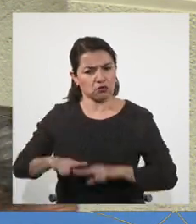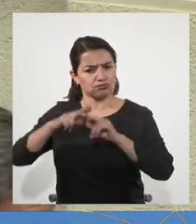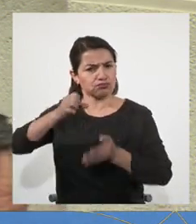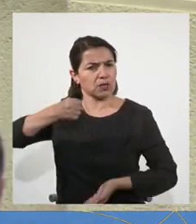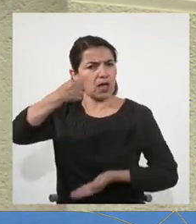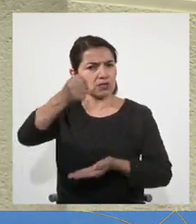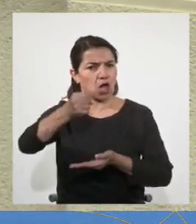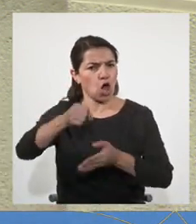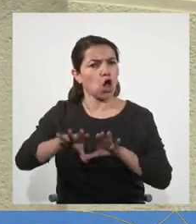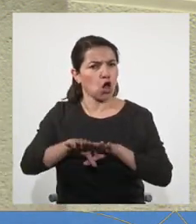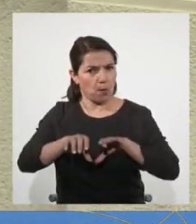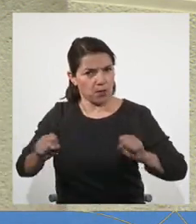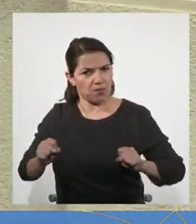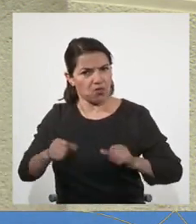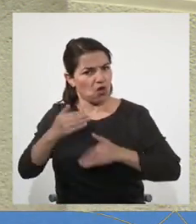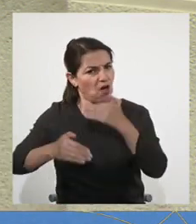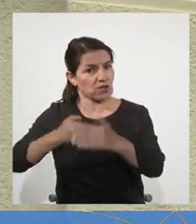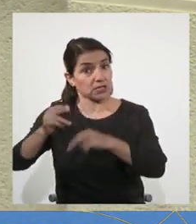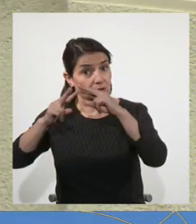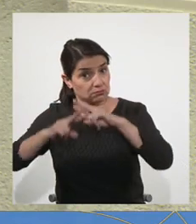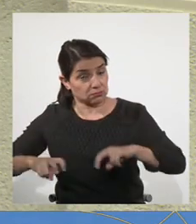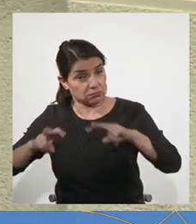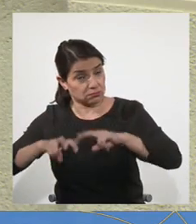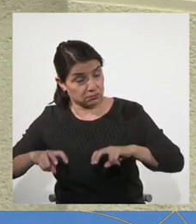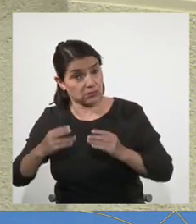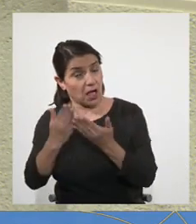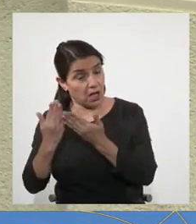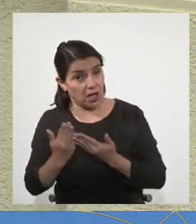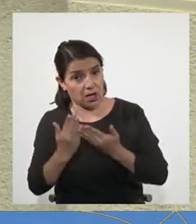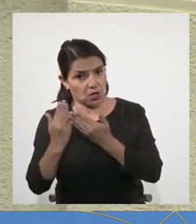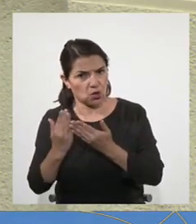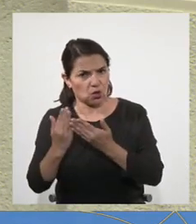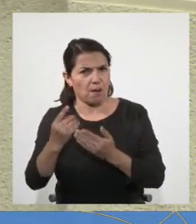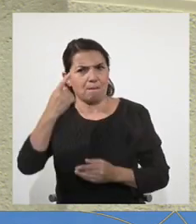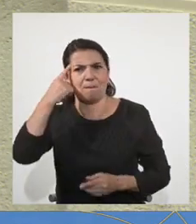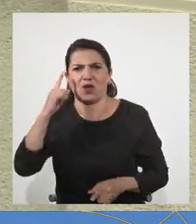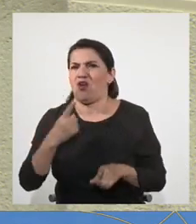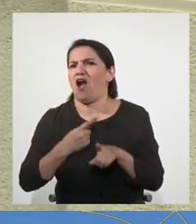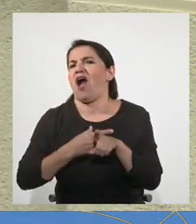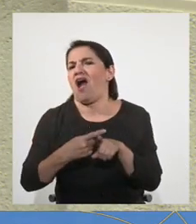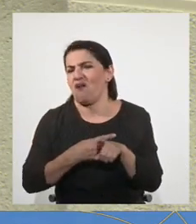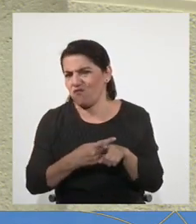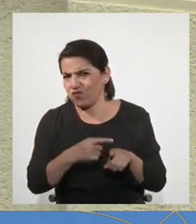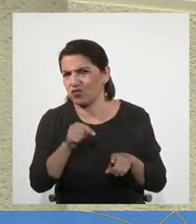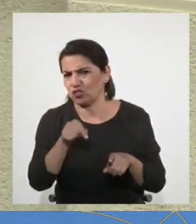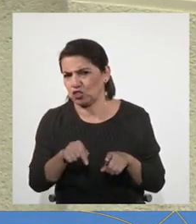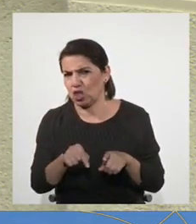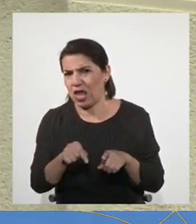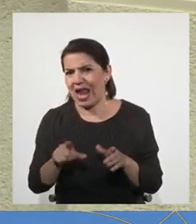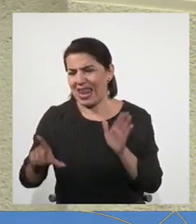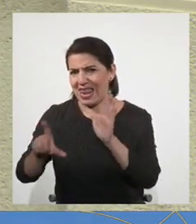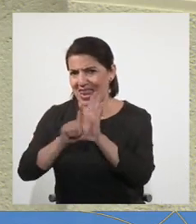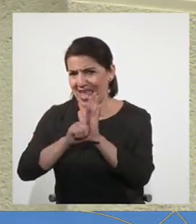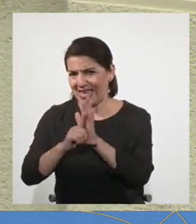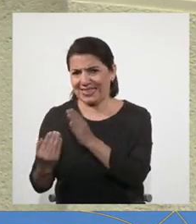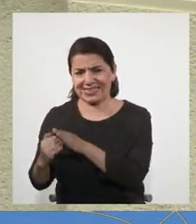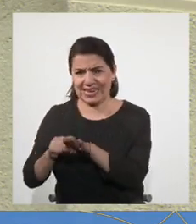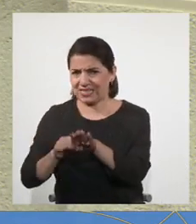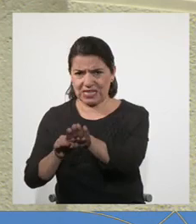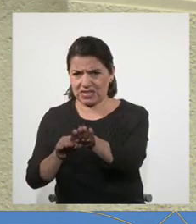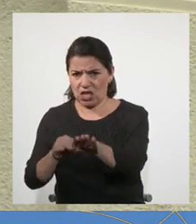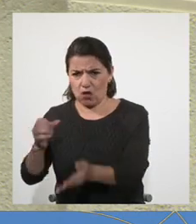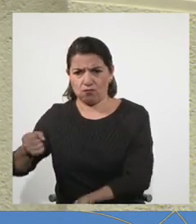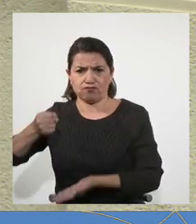por lo menos en el estudio, pero el abuso que ha habido desde el punto de vista de la ley espejo del Transantiago, que se invierte en cualquier